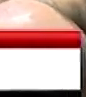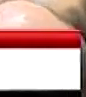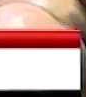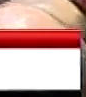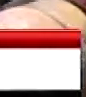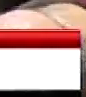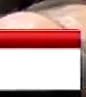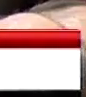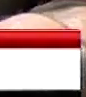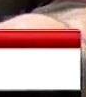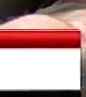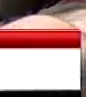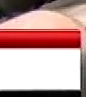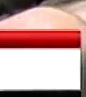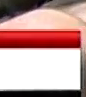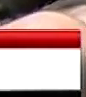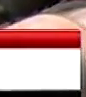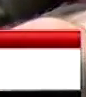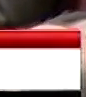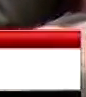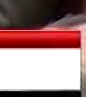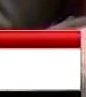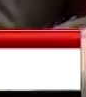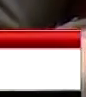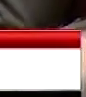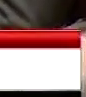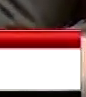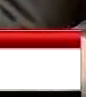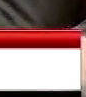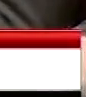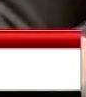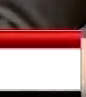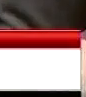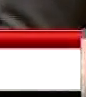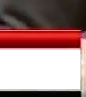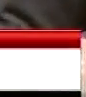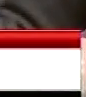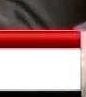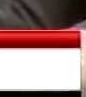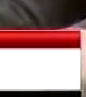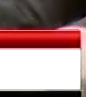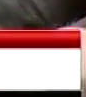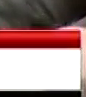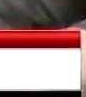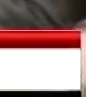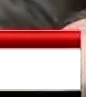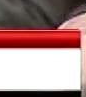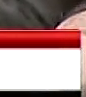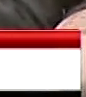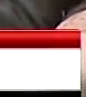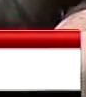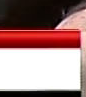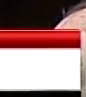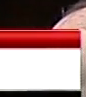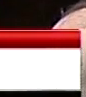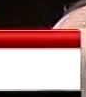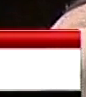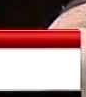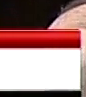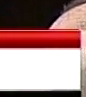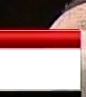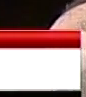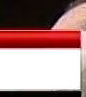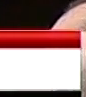Presidente, todos los peruanos nos sentimos incómodos con lo que viene sucediendo con un partido